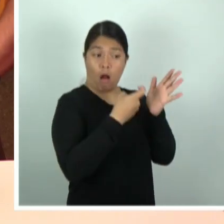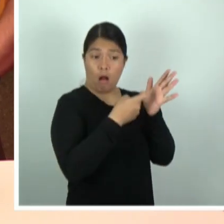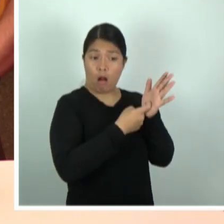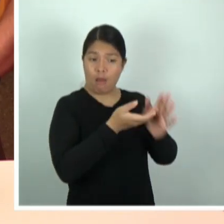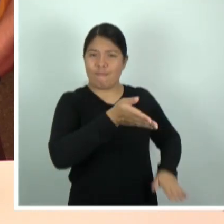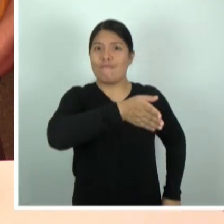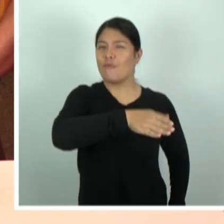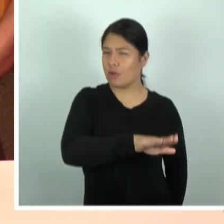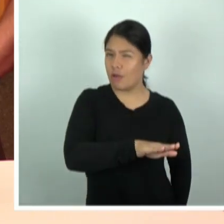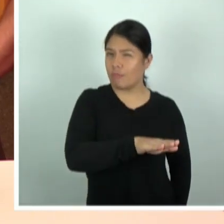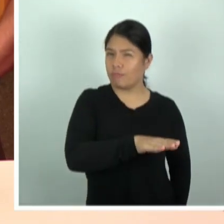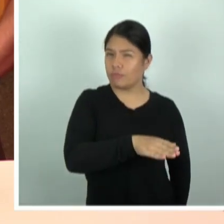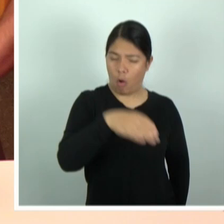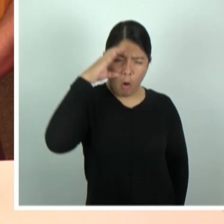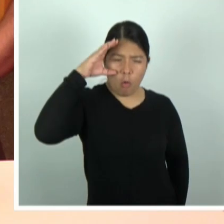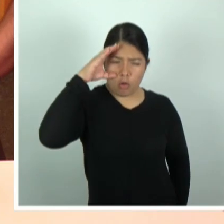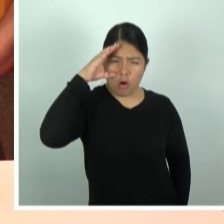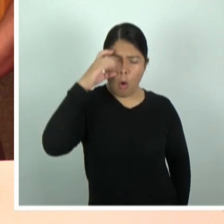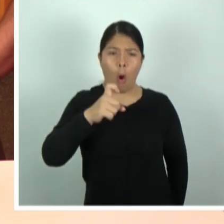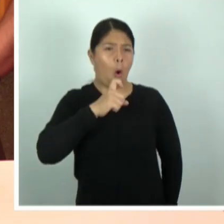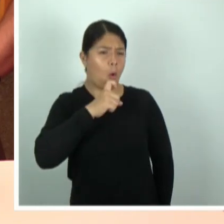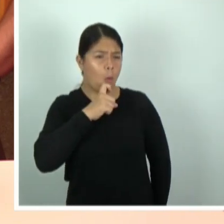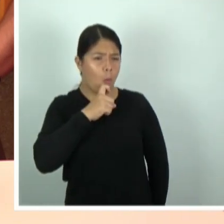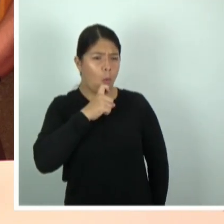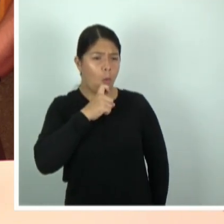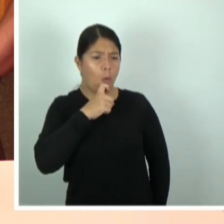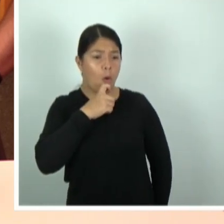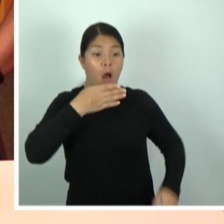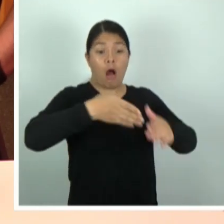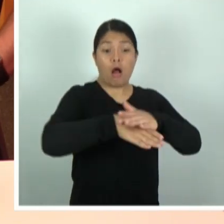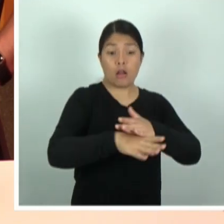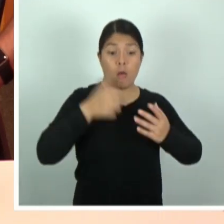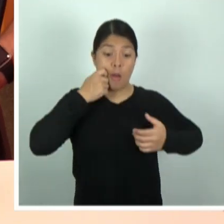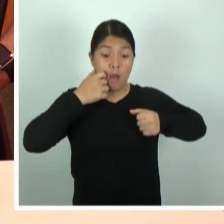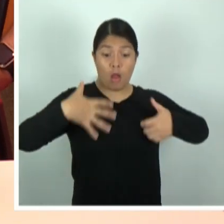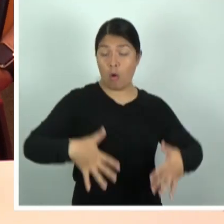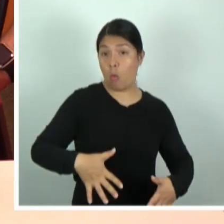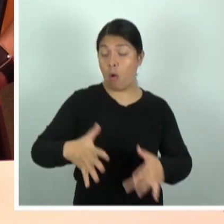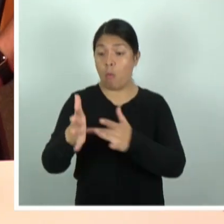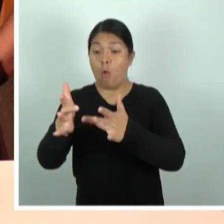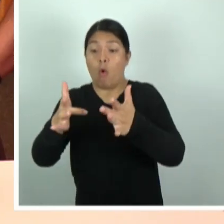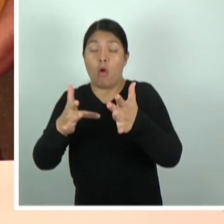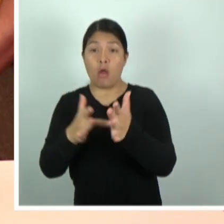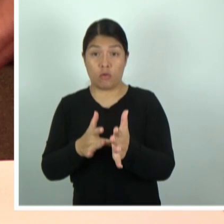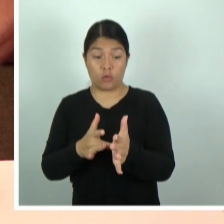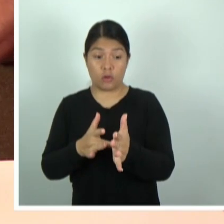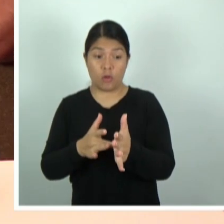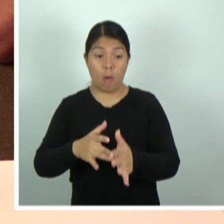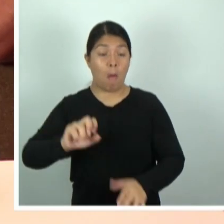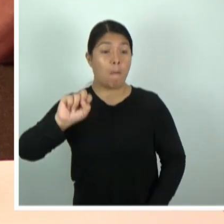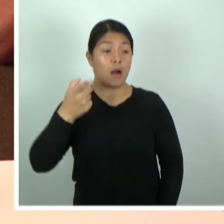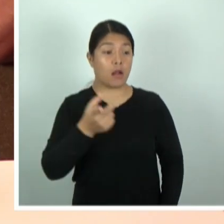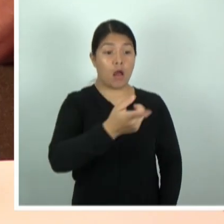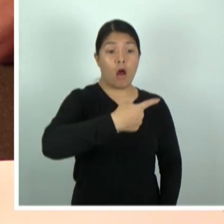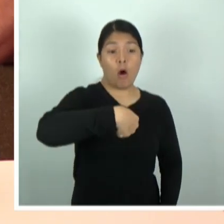huido. ¿Cómo? Mediante el cuerpo de Cristo, para que sea este otro. ¿De quién?